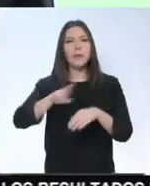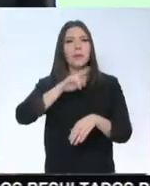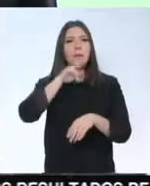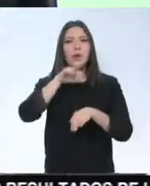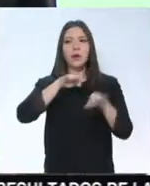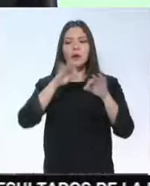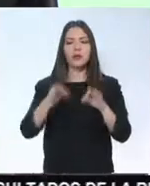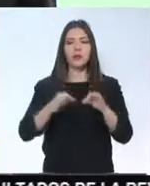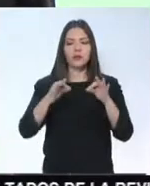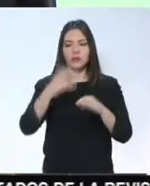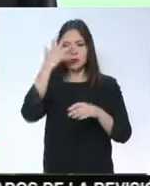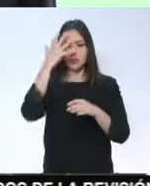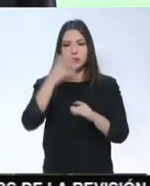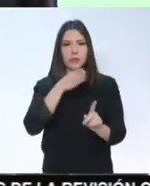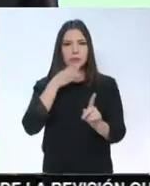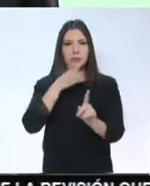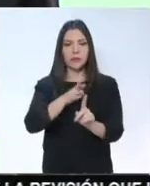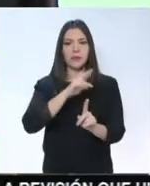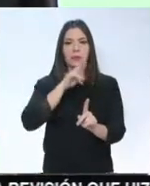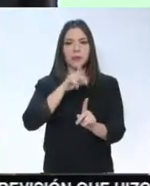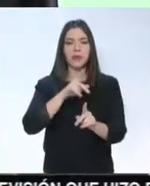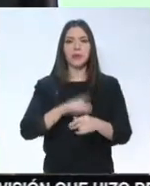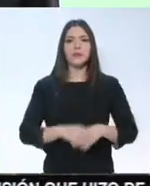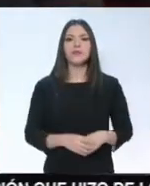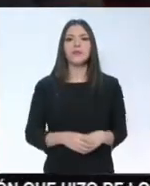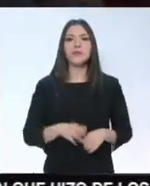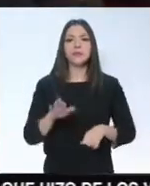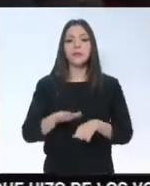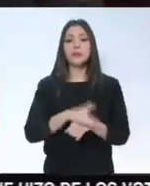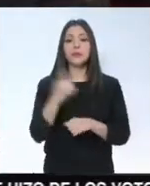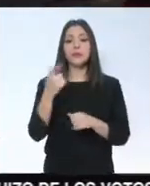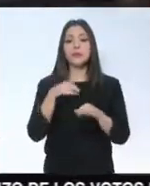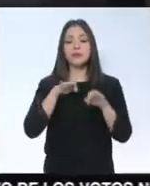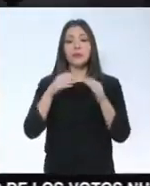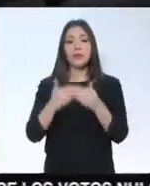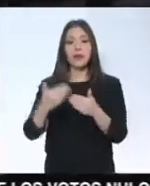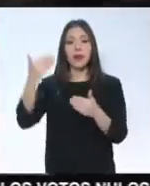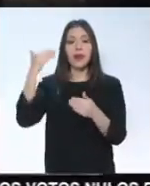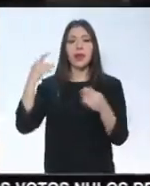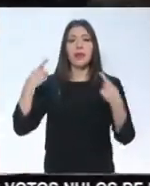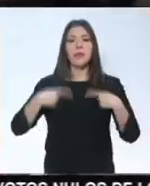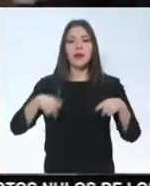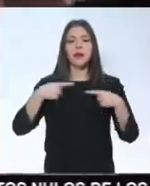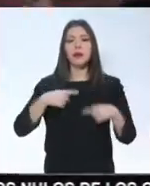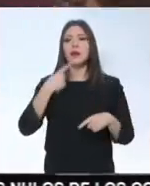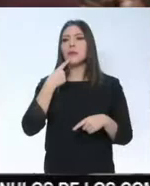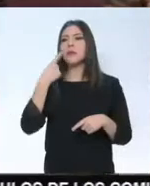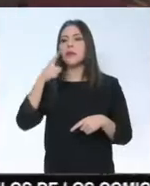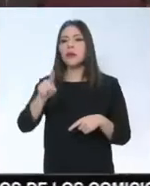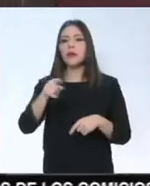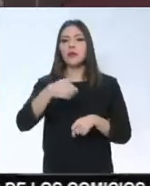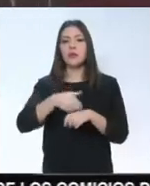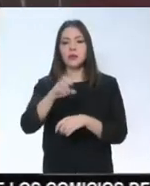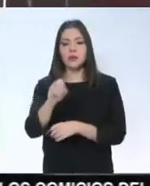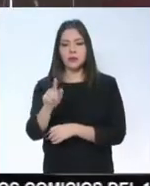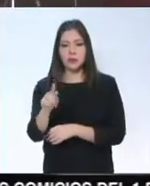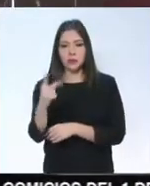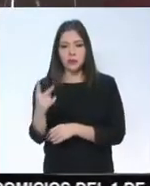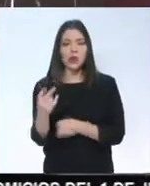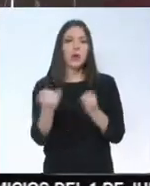mismas, ya que a la administración anterior la gente reportaba tanto al 072 como al